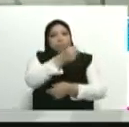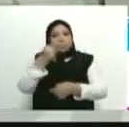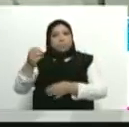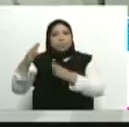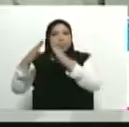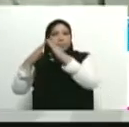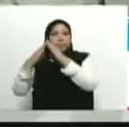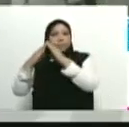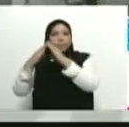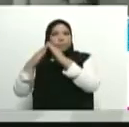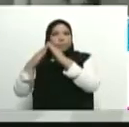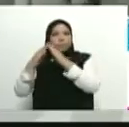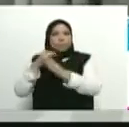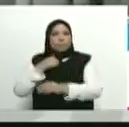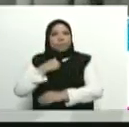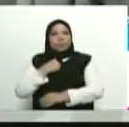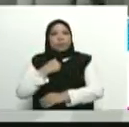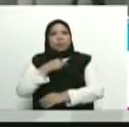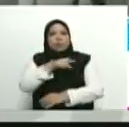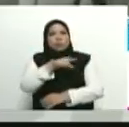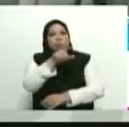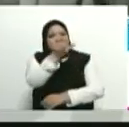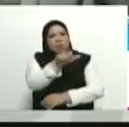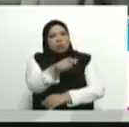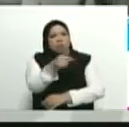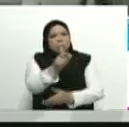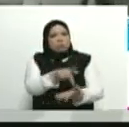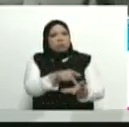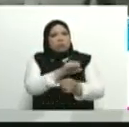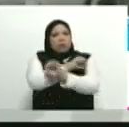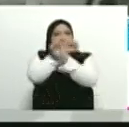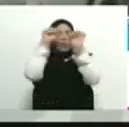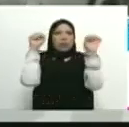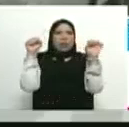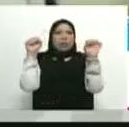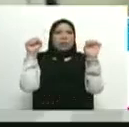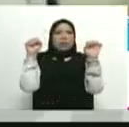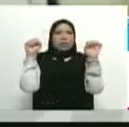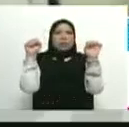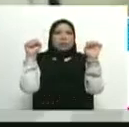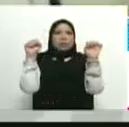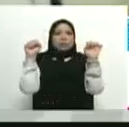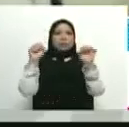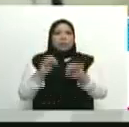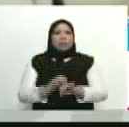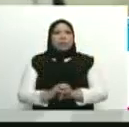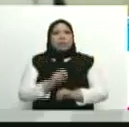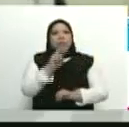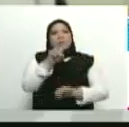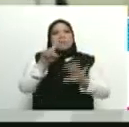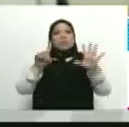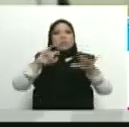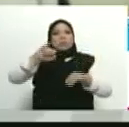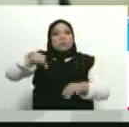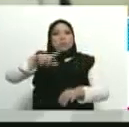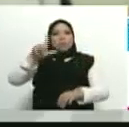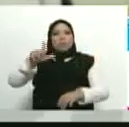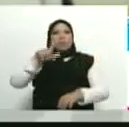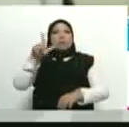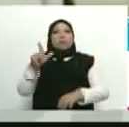casa. Román, ¿qué haces aquí? Era una mañana de un 26 de julio,